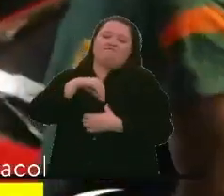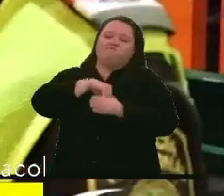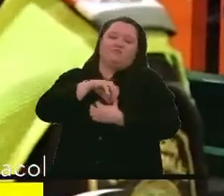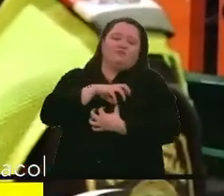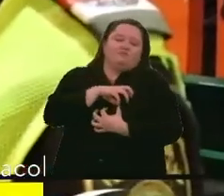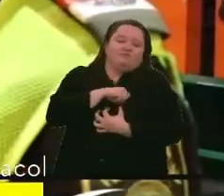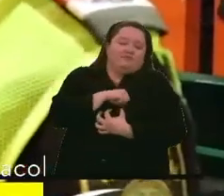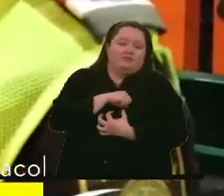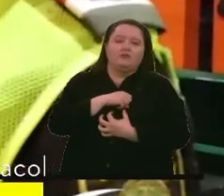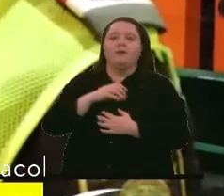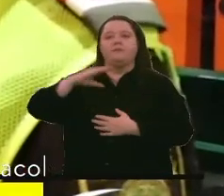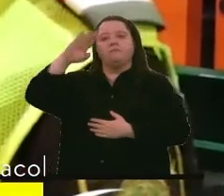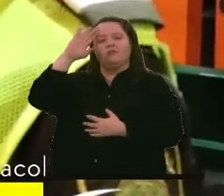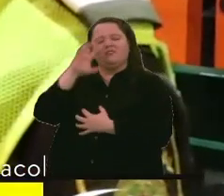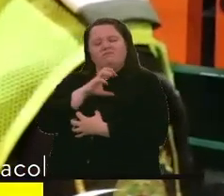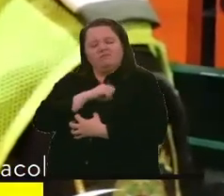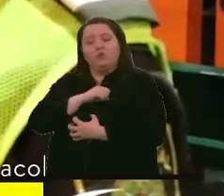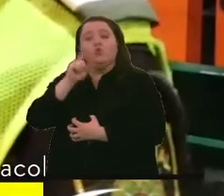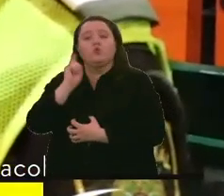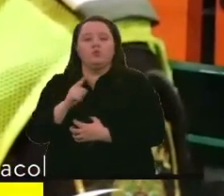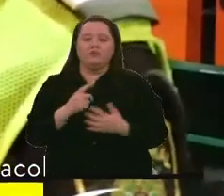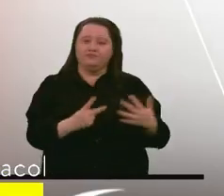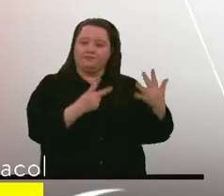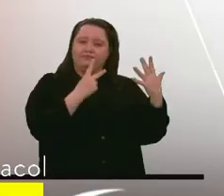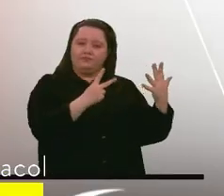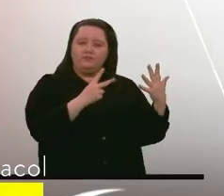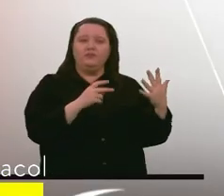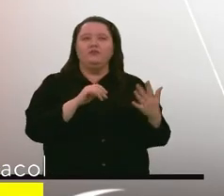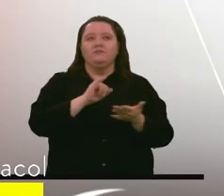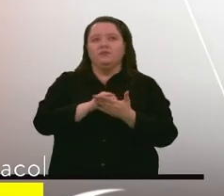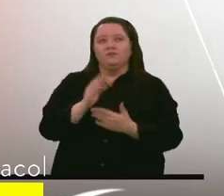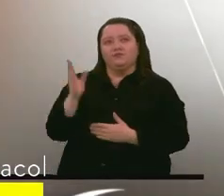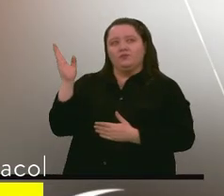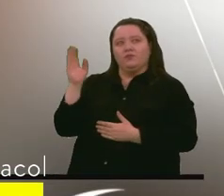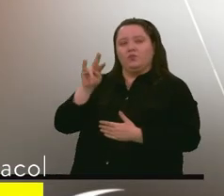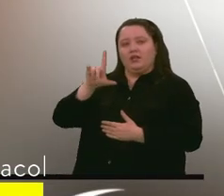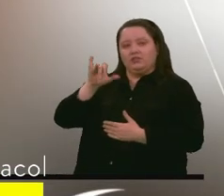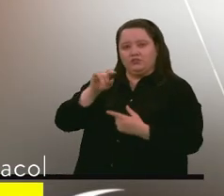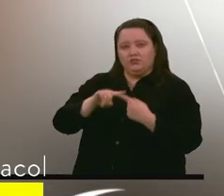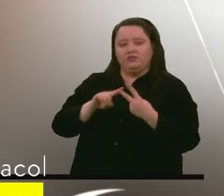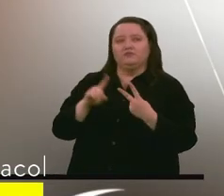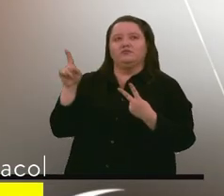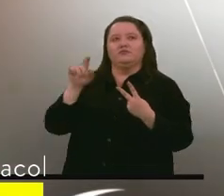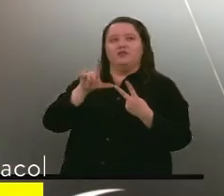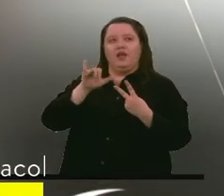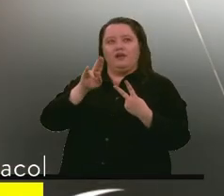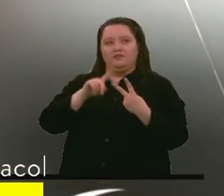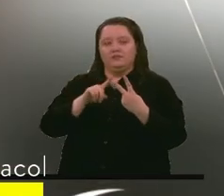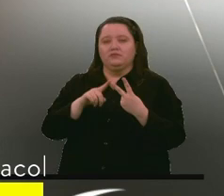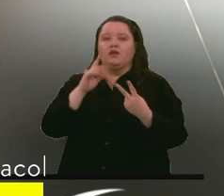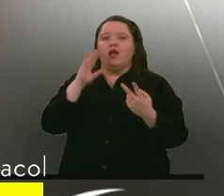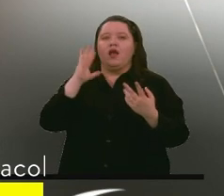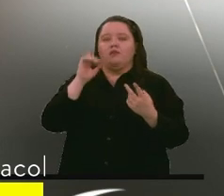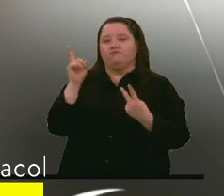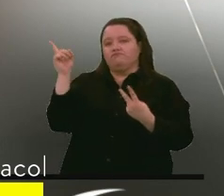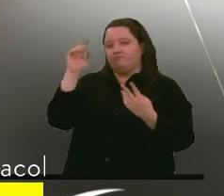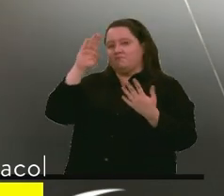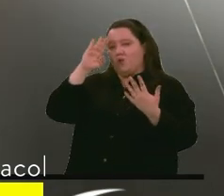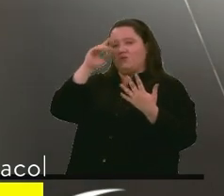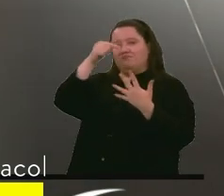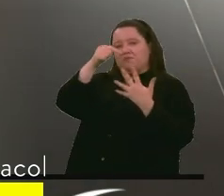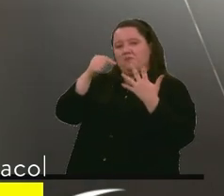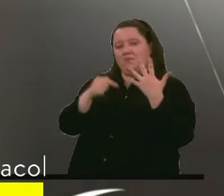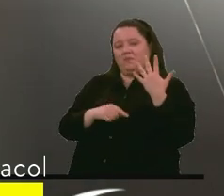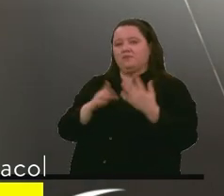sacudió al país y a la policía por el asesinato de los intendentes Wilson Cuellar Lozada, Luis Xavi Gutiérrez, los patrulleros Duvernay Carreño Rodríguez y